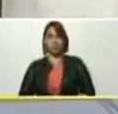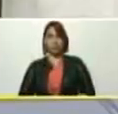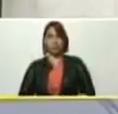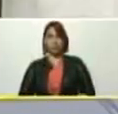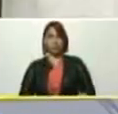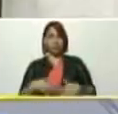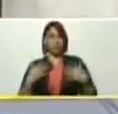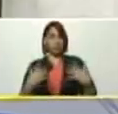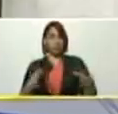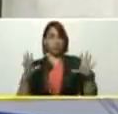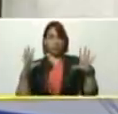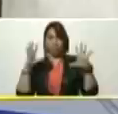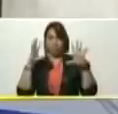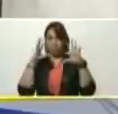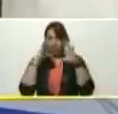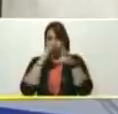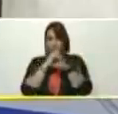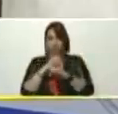bastante nublado.